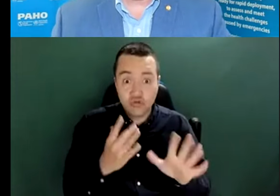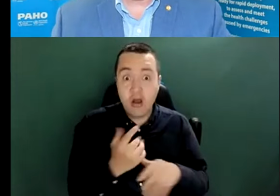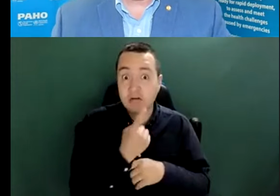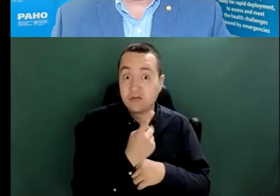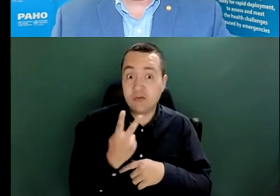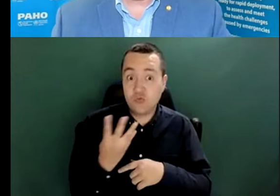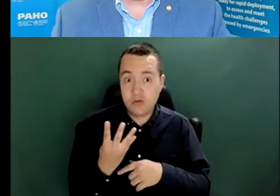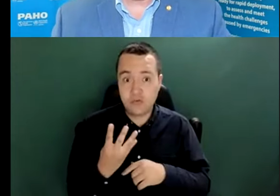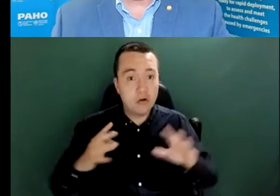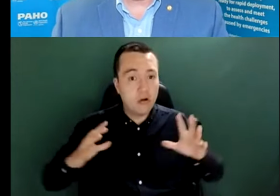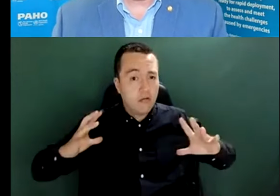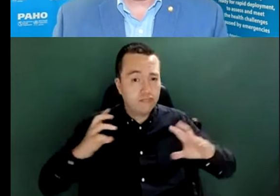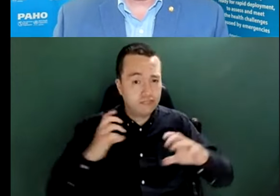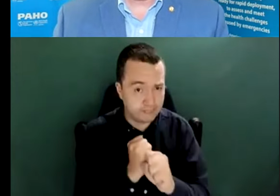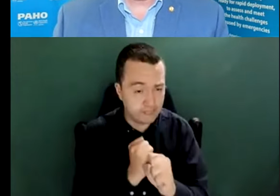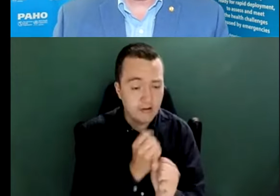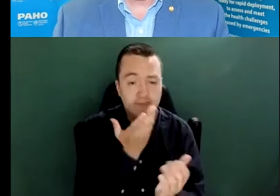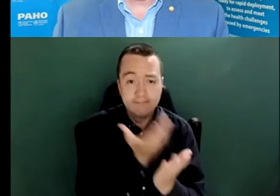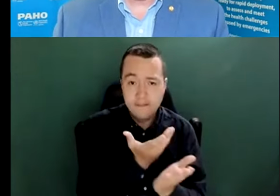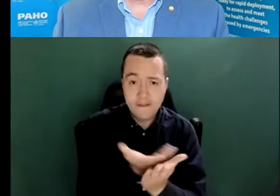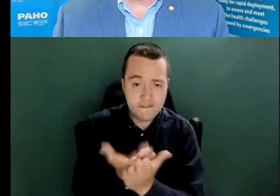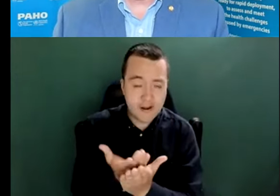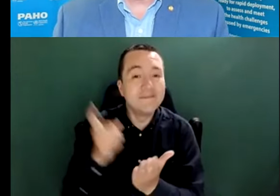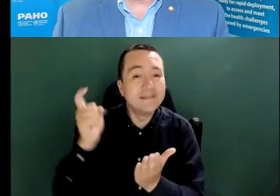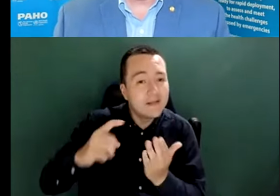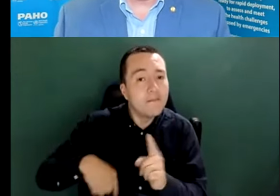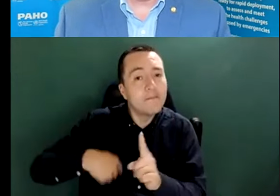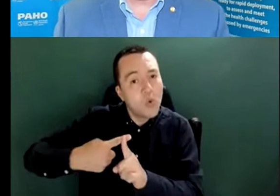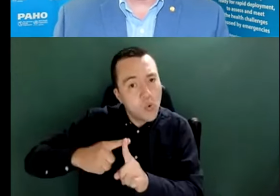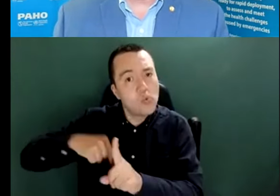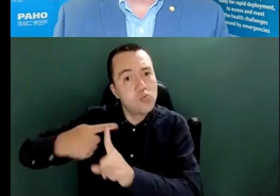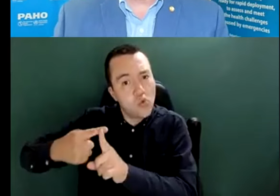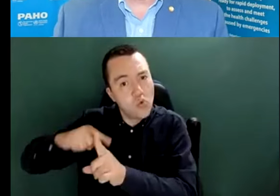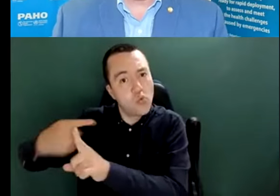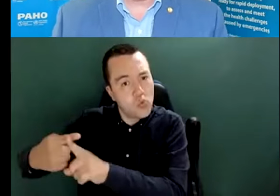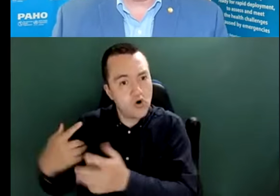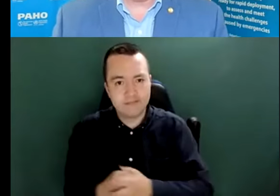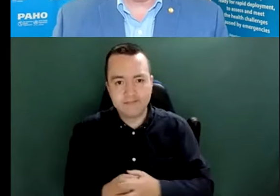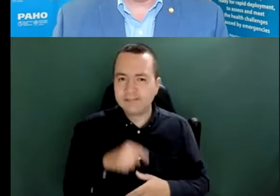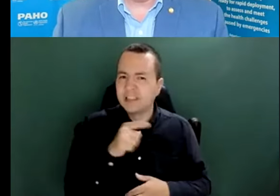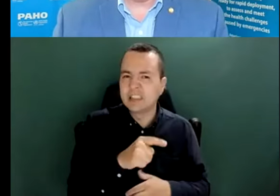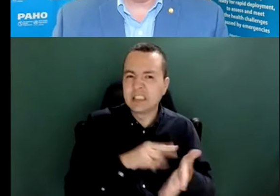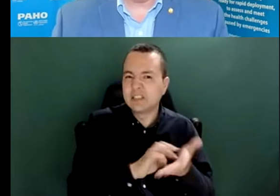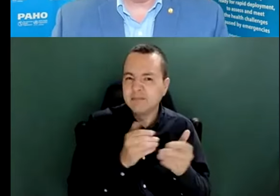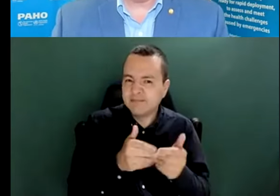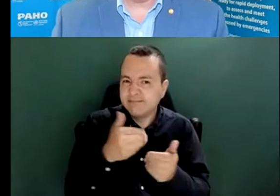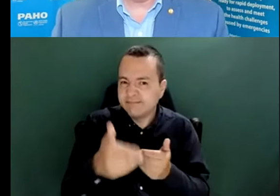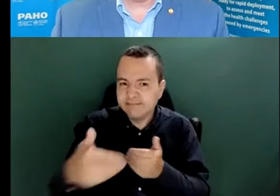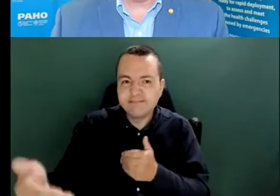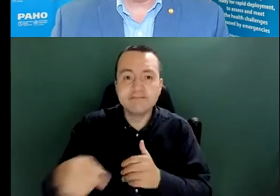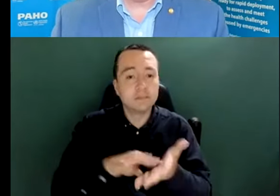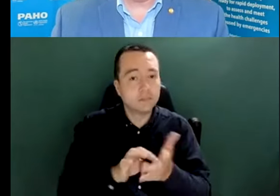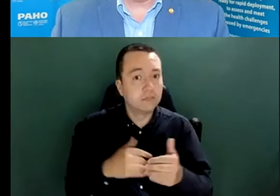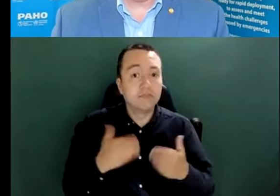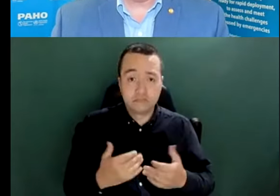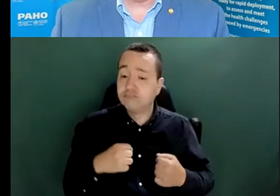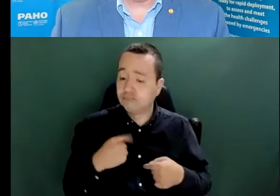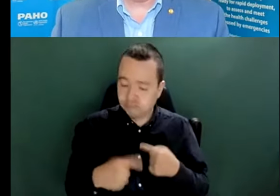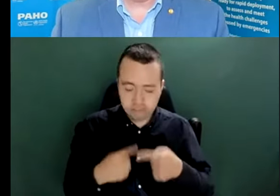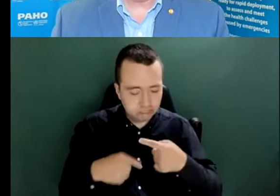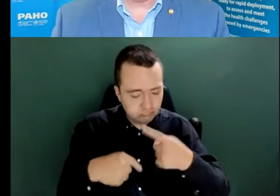que tener muchos más. Entonces, ¿qué sigue? Esta es una colección viviente y un proceso en evolución.